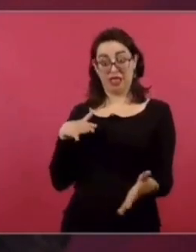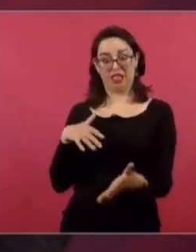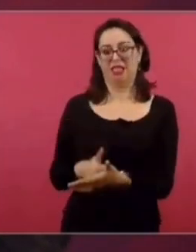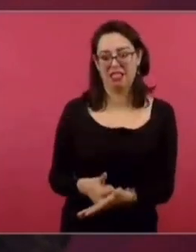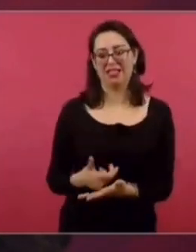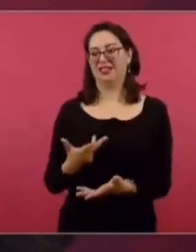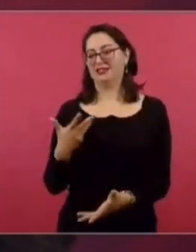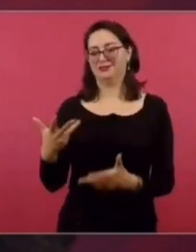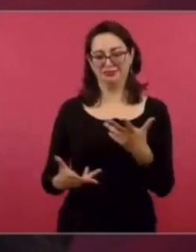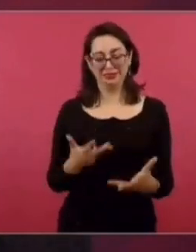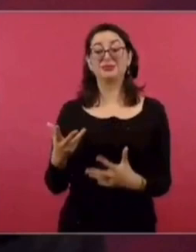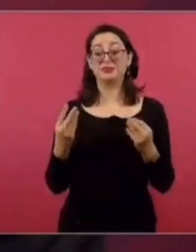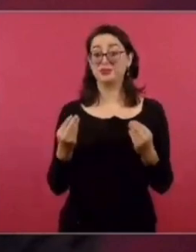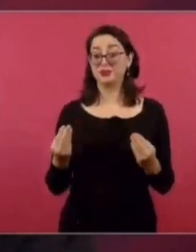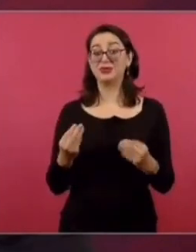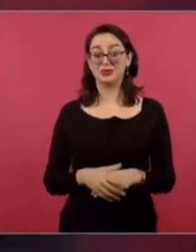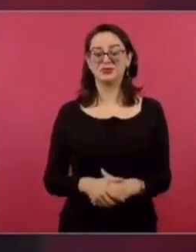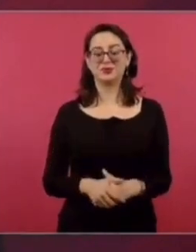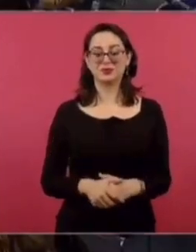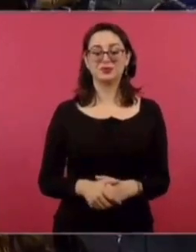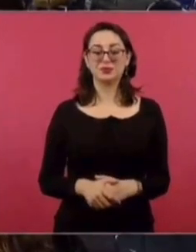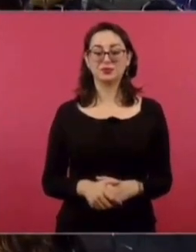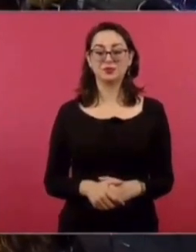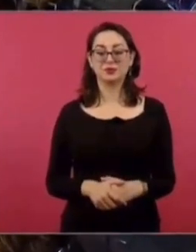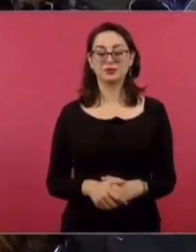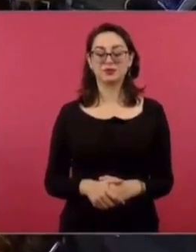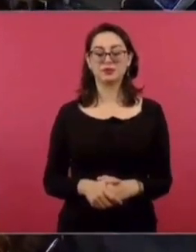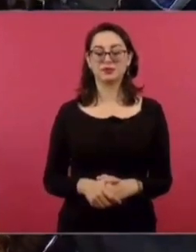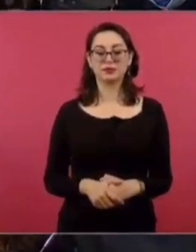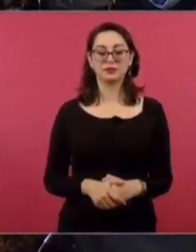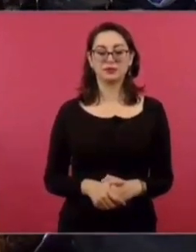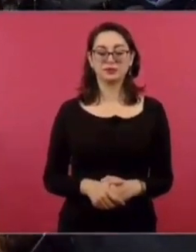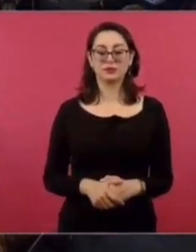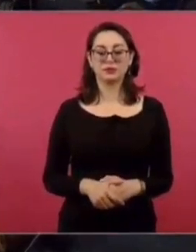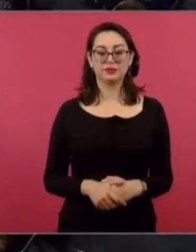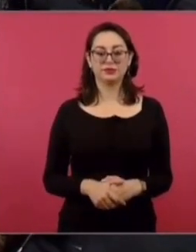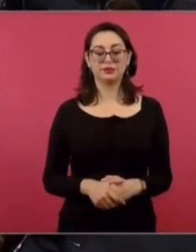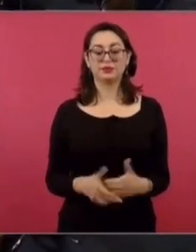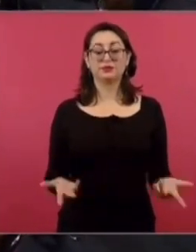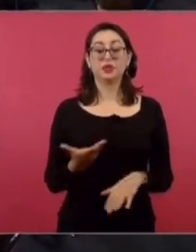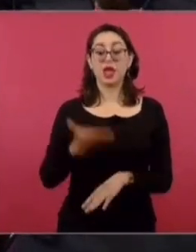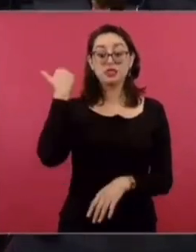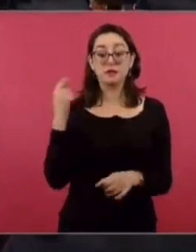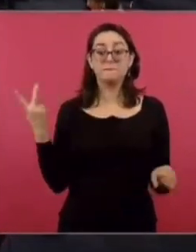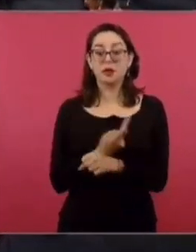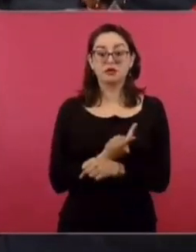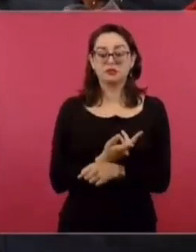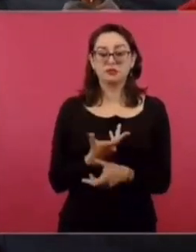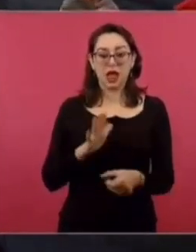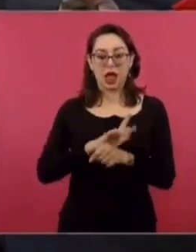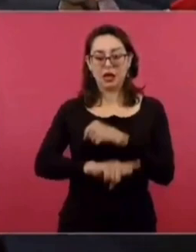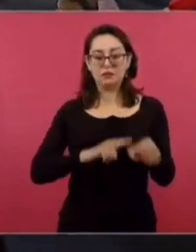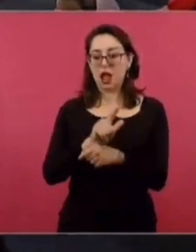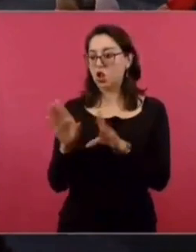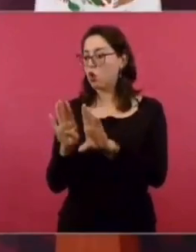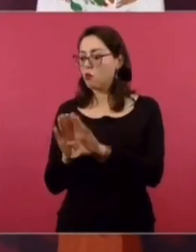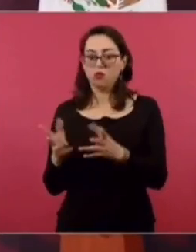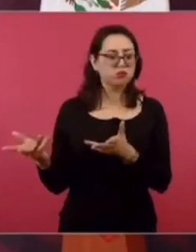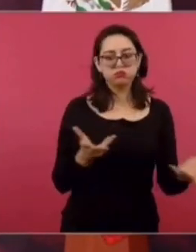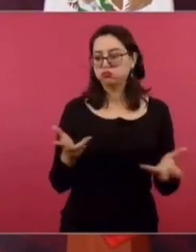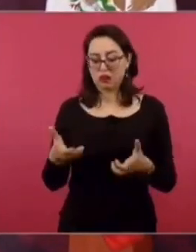Entonces, antes, por ejemplo, y eso también es importante que se sepa, no había pasos de fauna en las